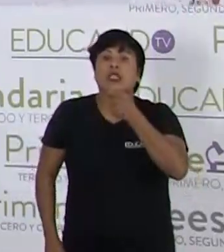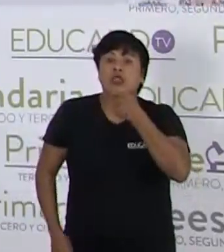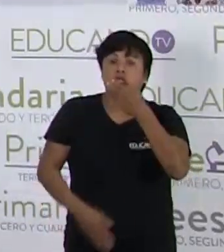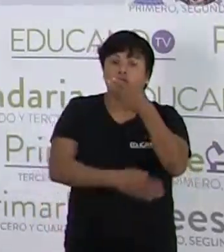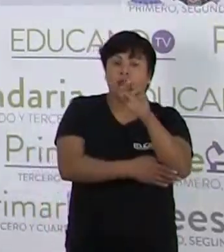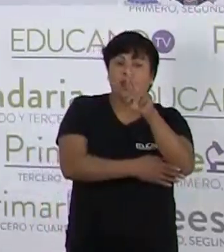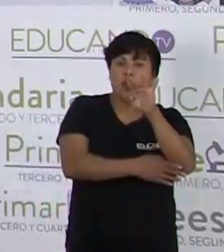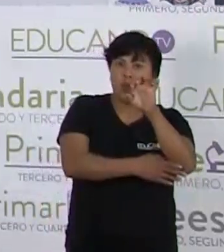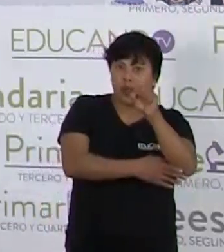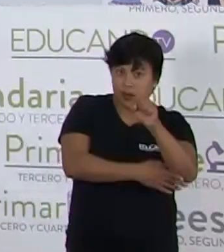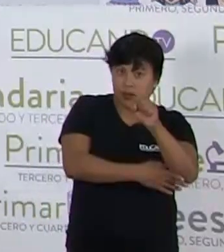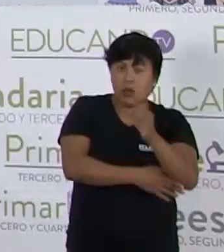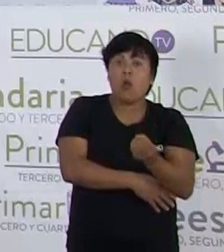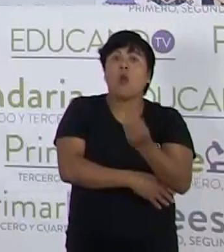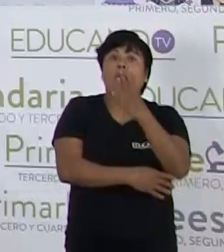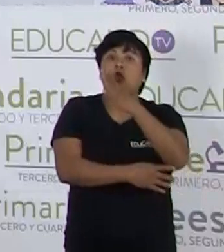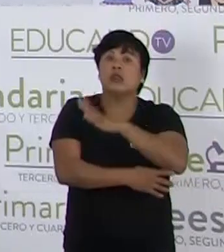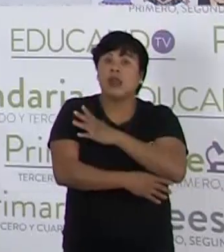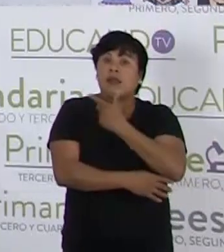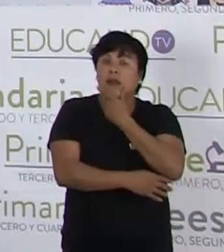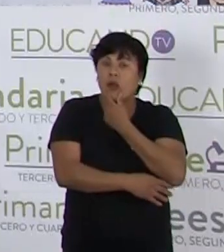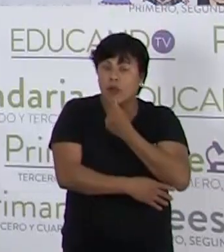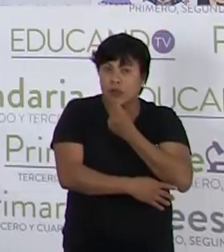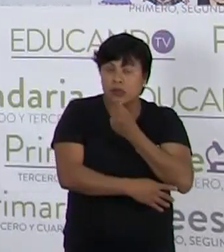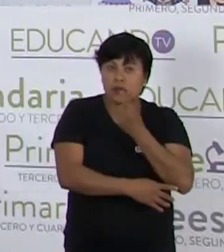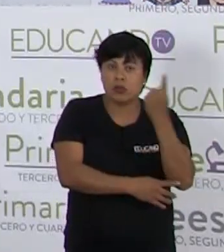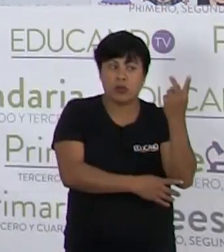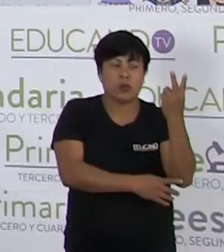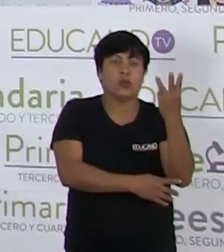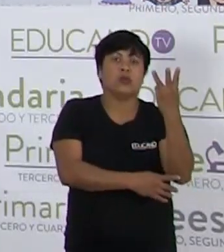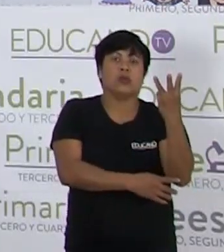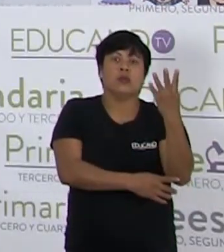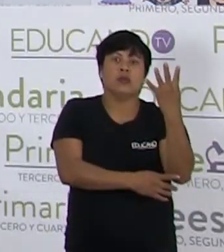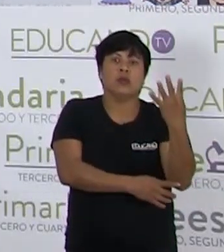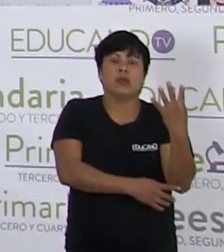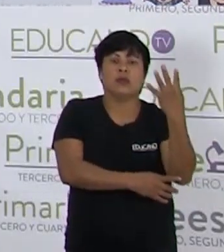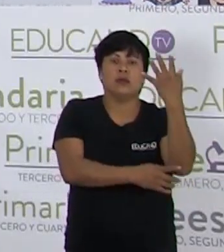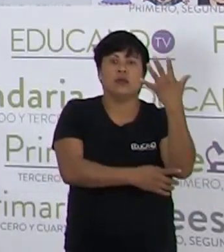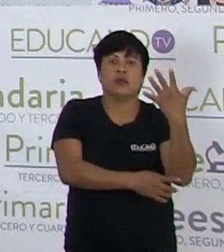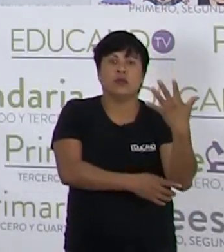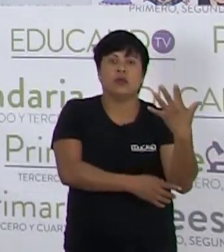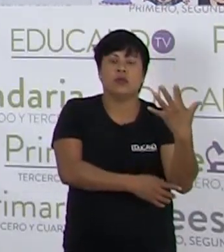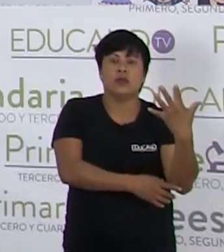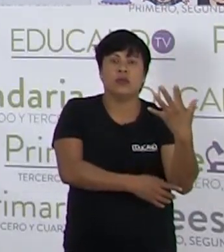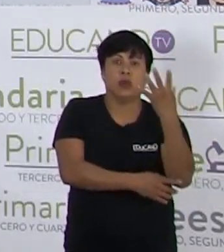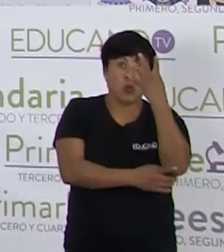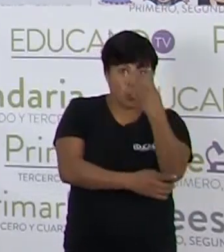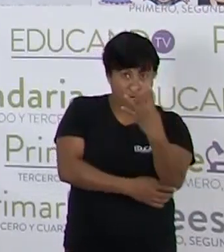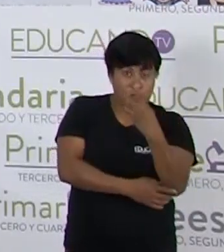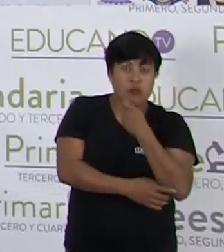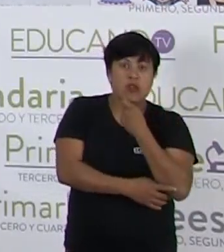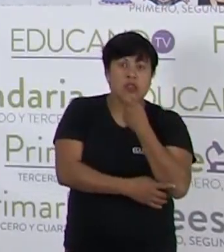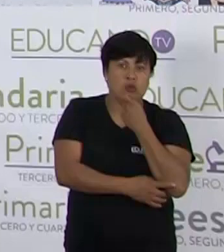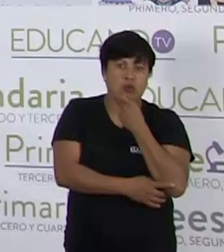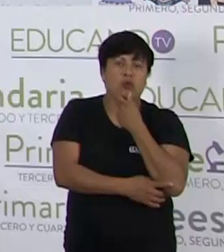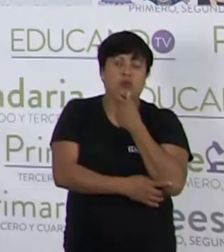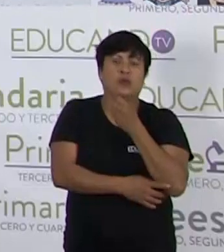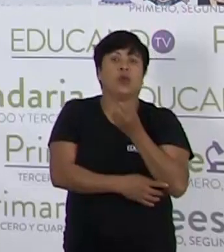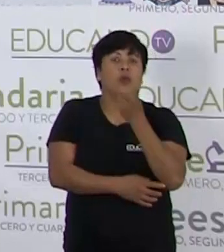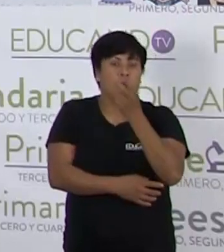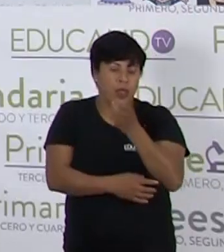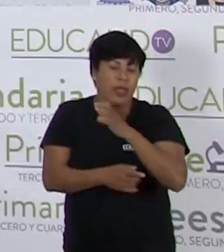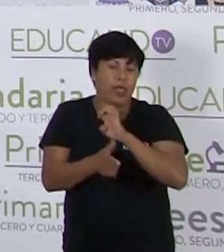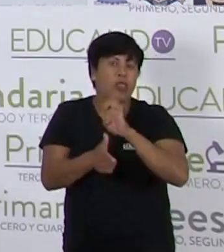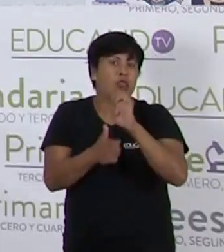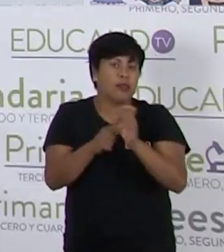Héroes. ¿Cuántos niños hay? 1, 2, 3, 4. 4 niños, por lo tanto, serían